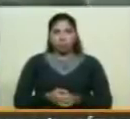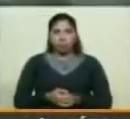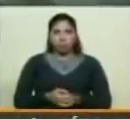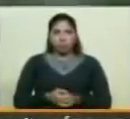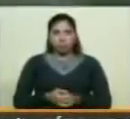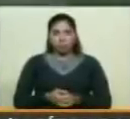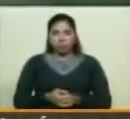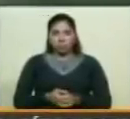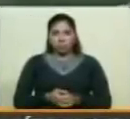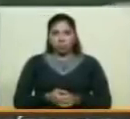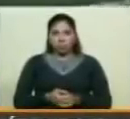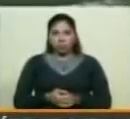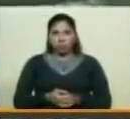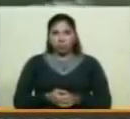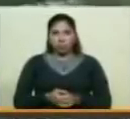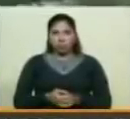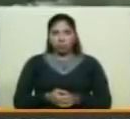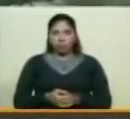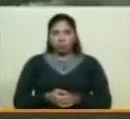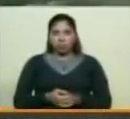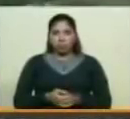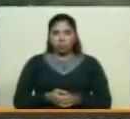en concreto